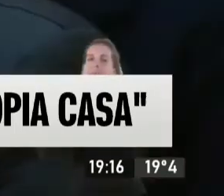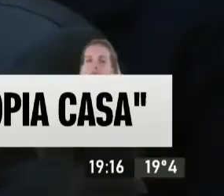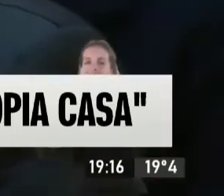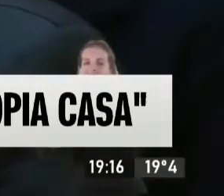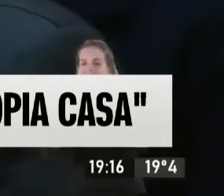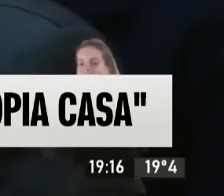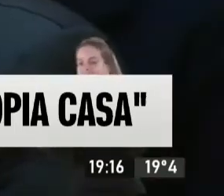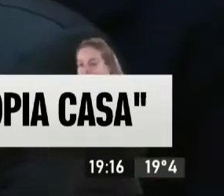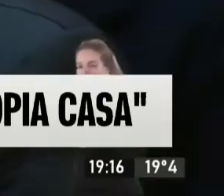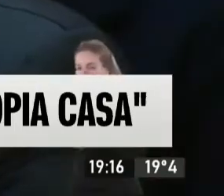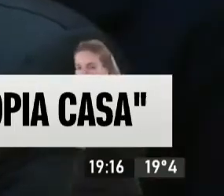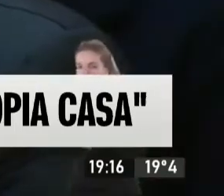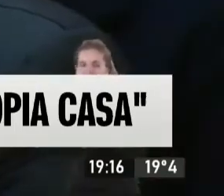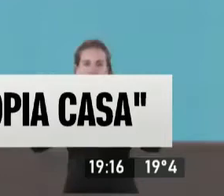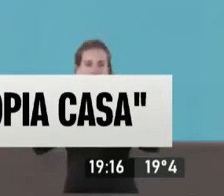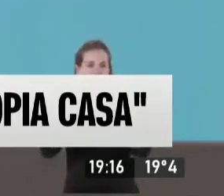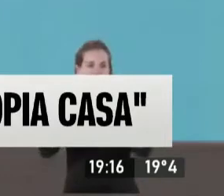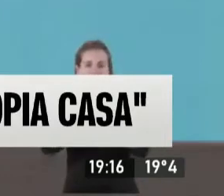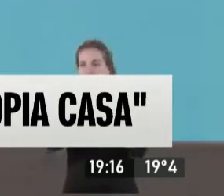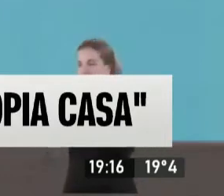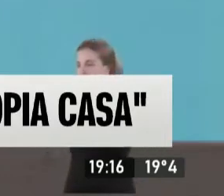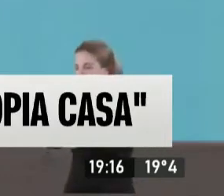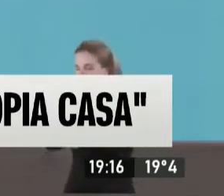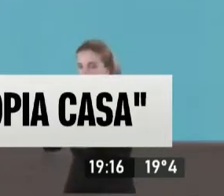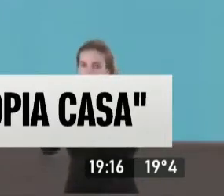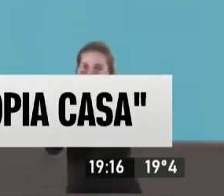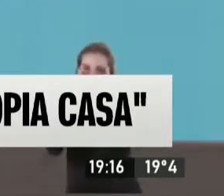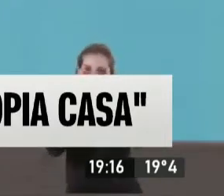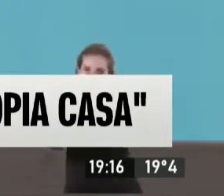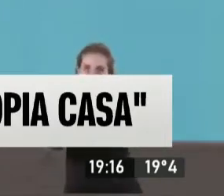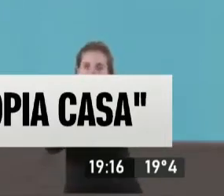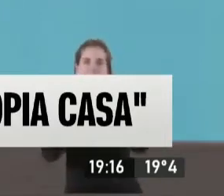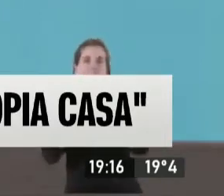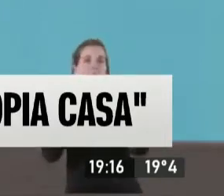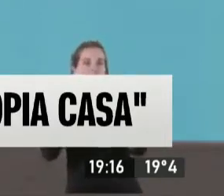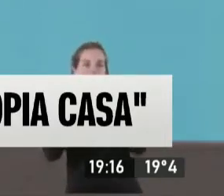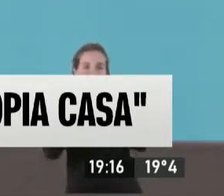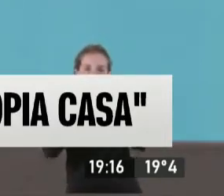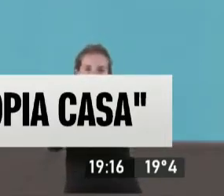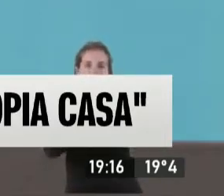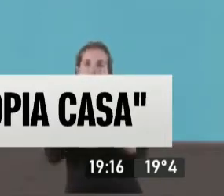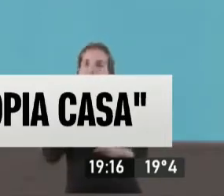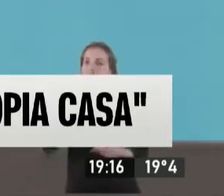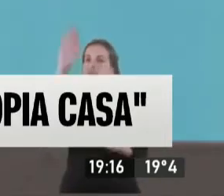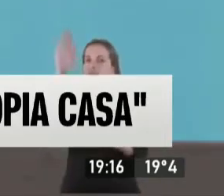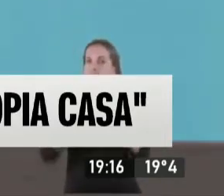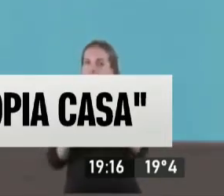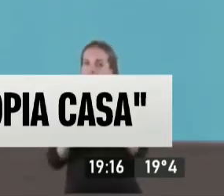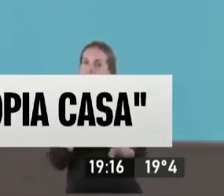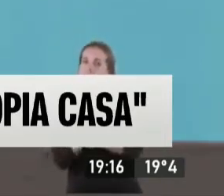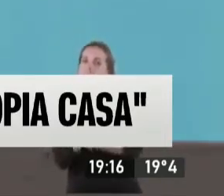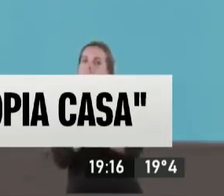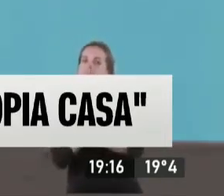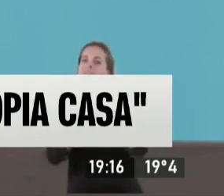política y entender que todos debemos ir para el mismo lado, porque es dejar de intoxicar la casa en la que vivimos.